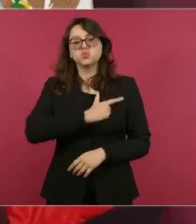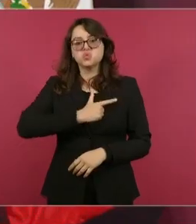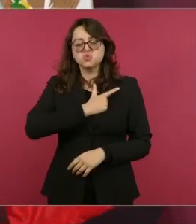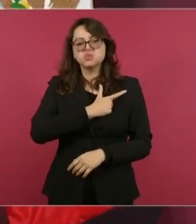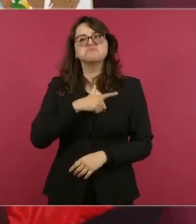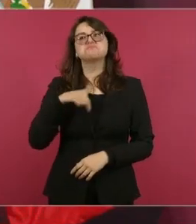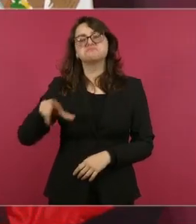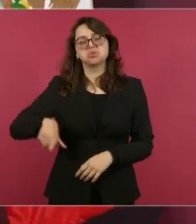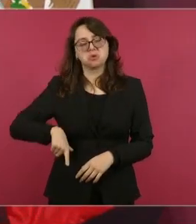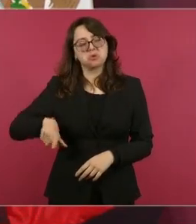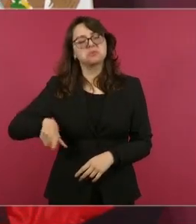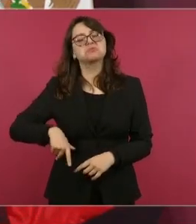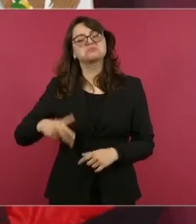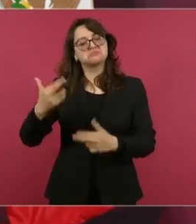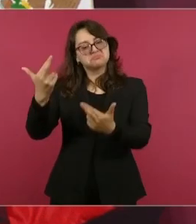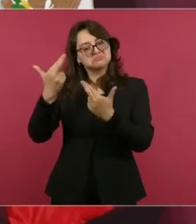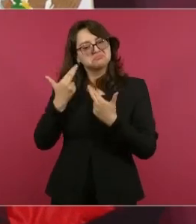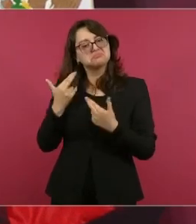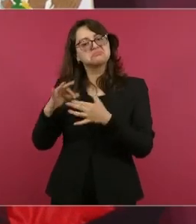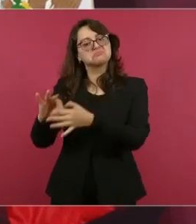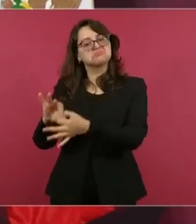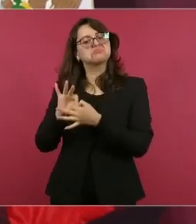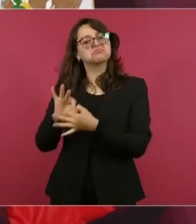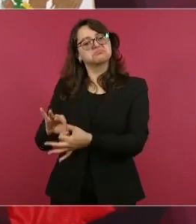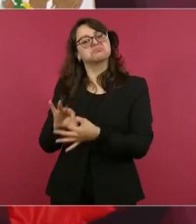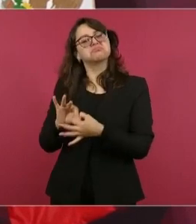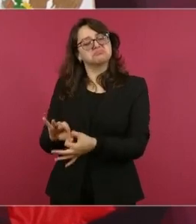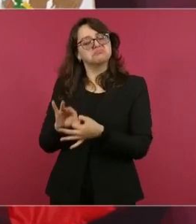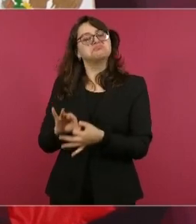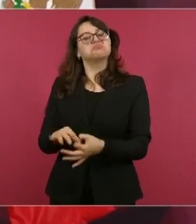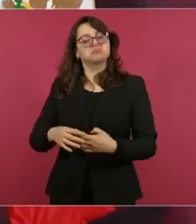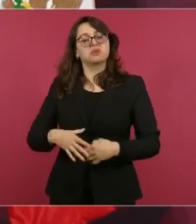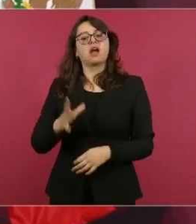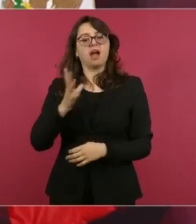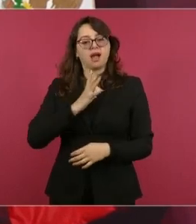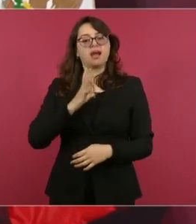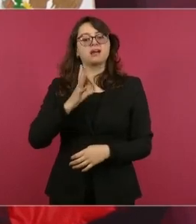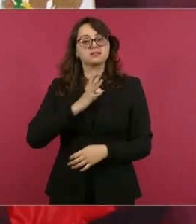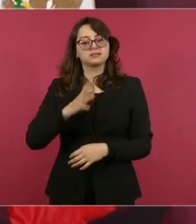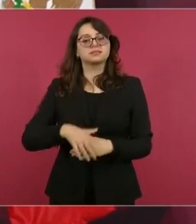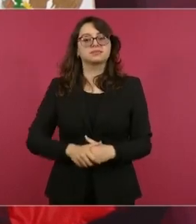respeto hacia el gobierno, hacia nosotros,